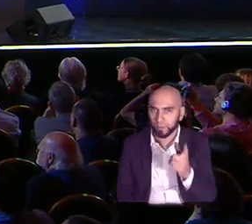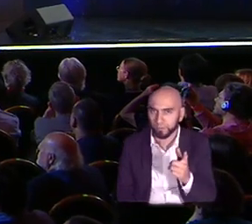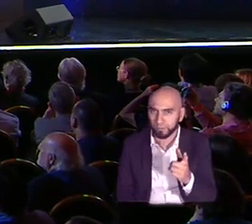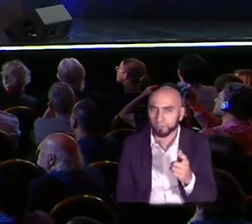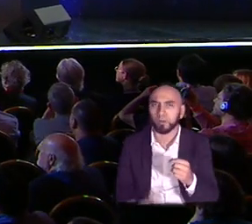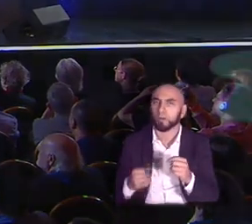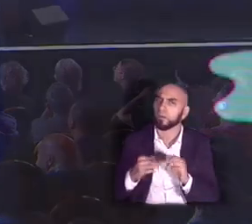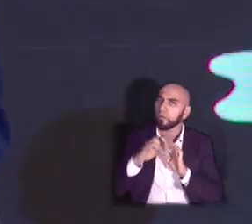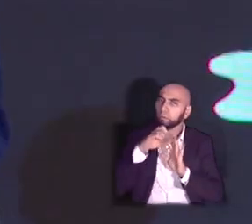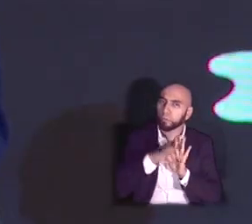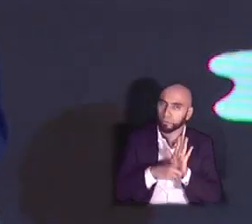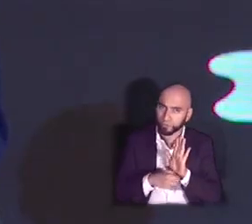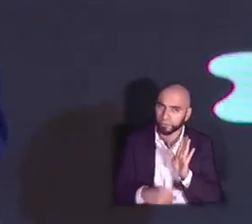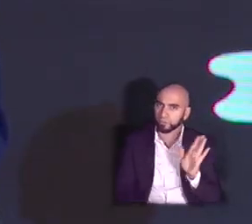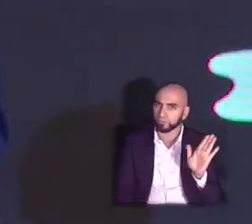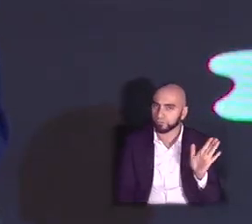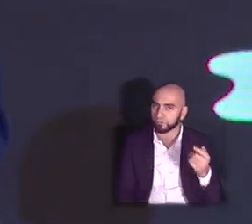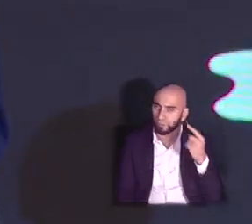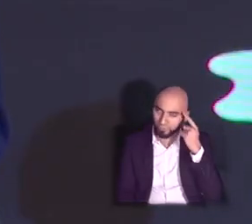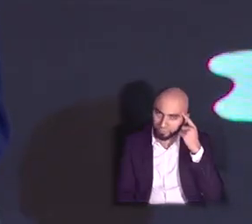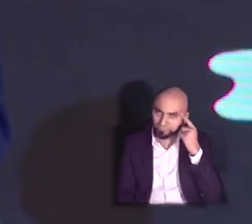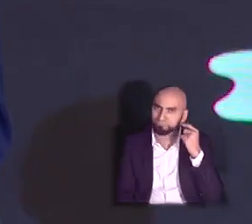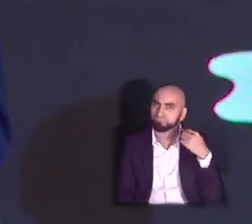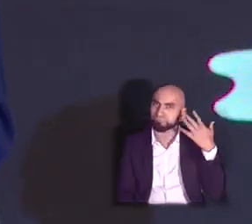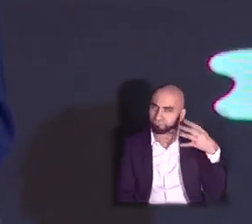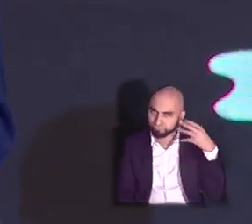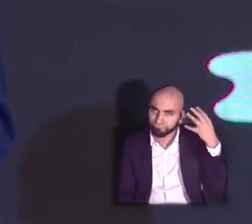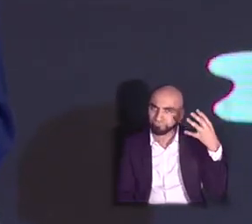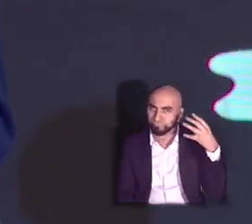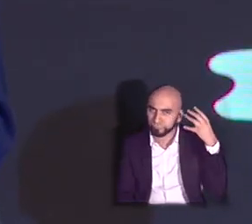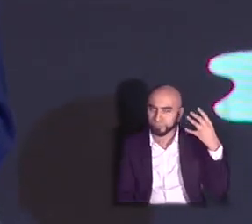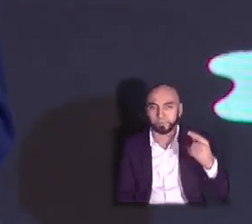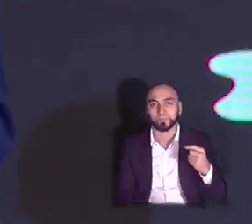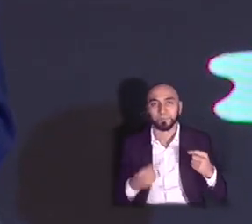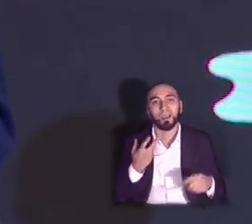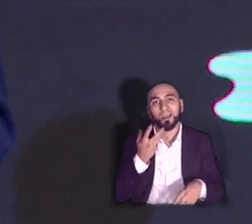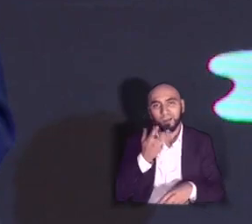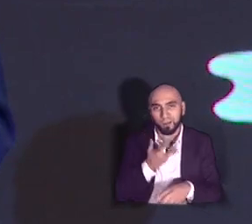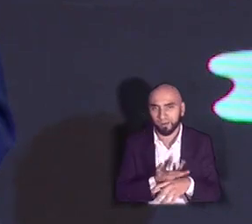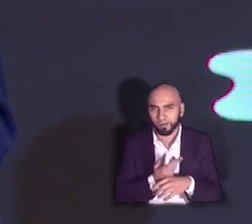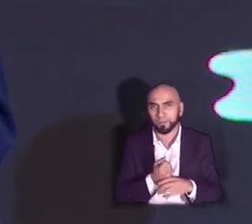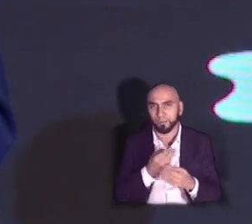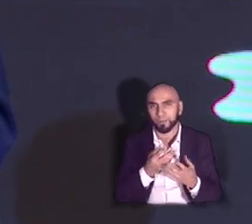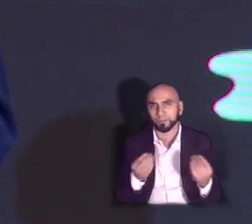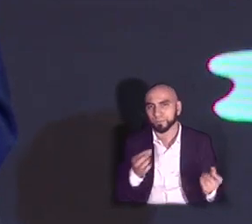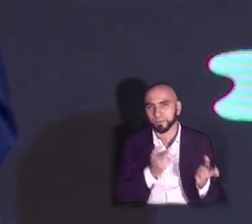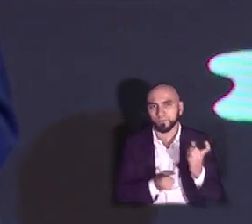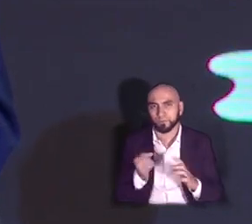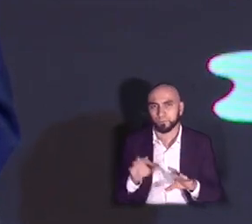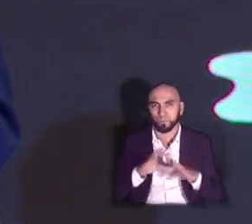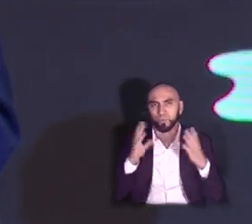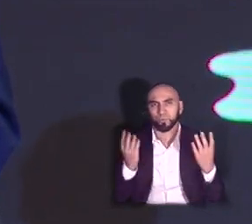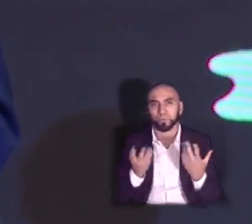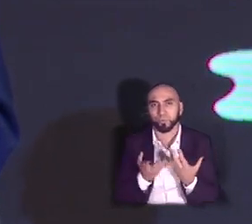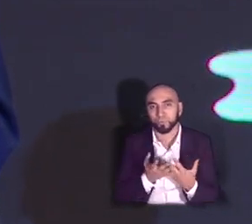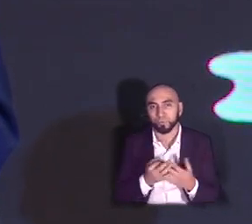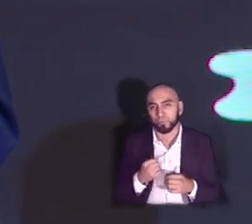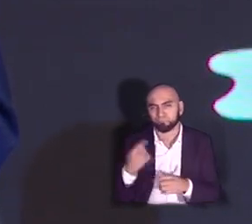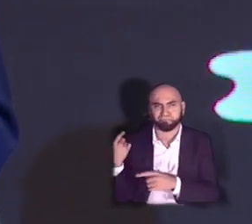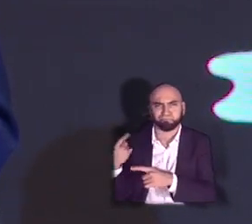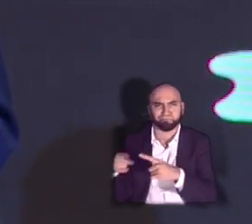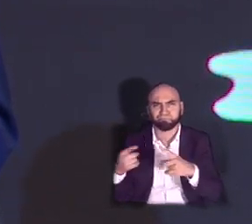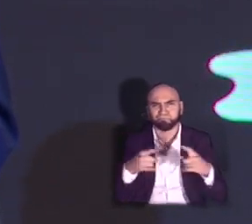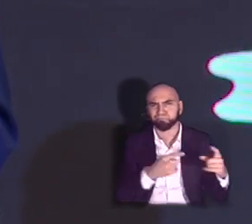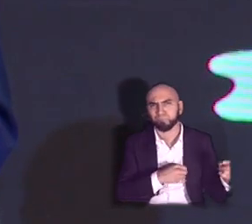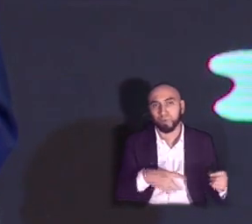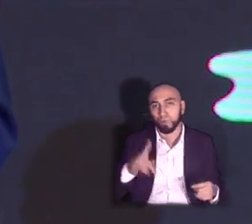de grandes datos, ambicioso, ha sacado opiniones de literalmente millones de personas en todo el mundo. Las opiniones son diferentes en diferentes partes